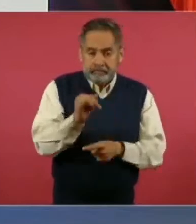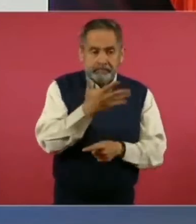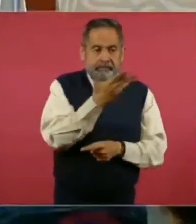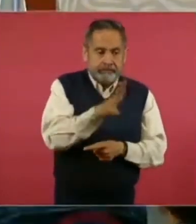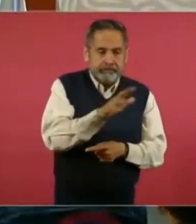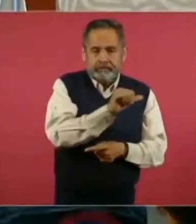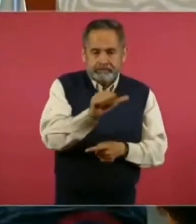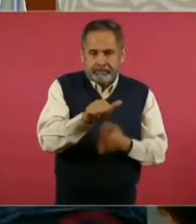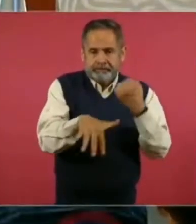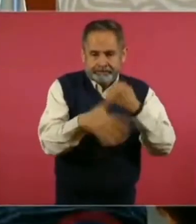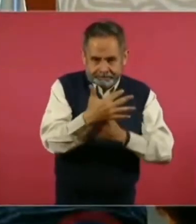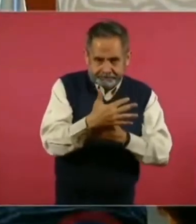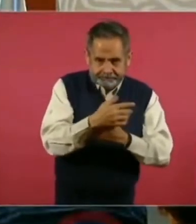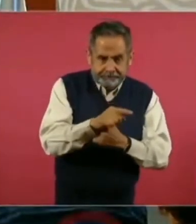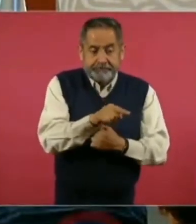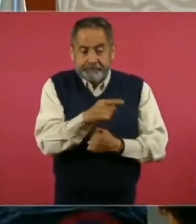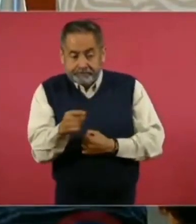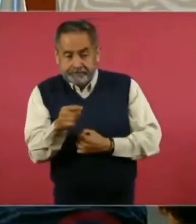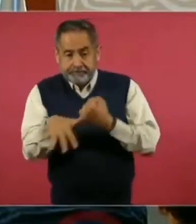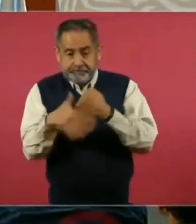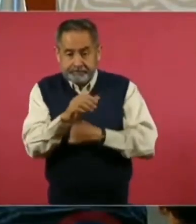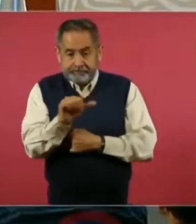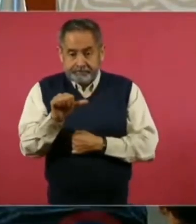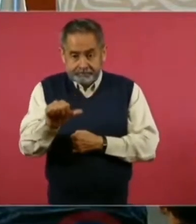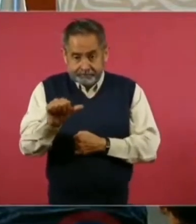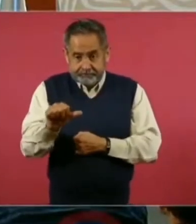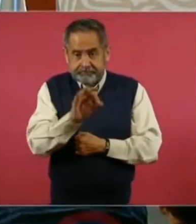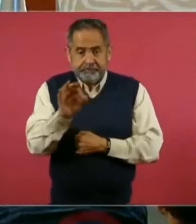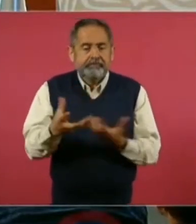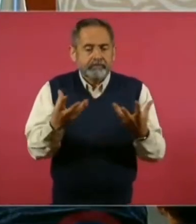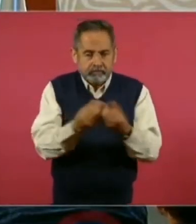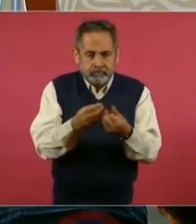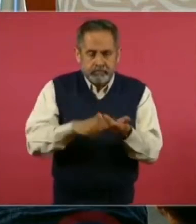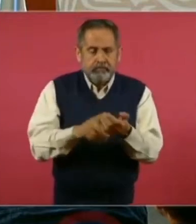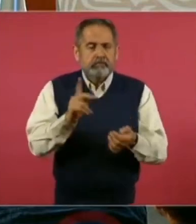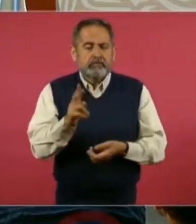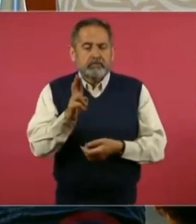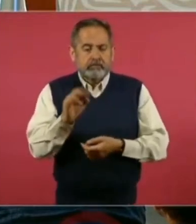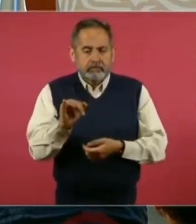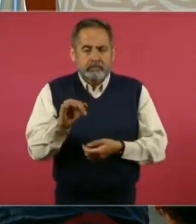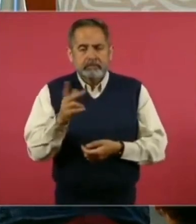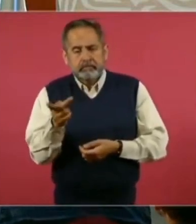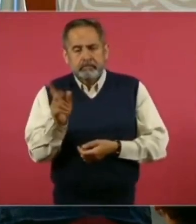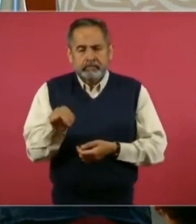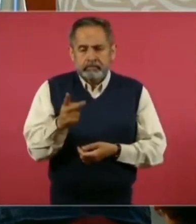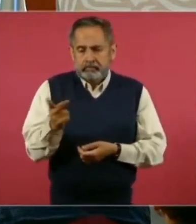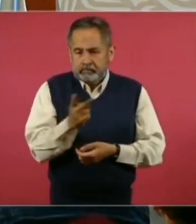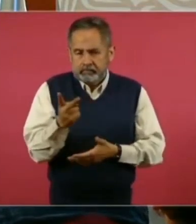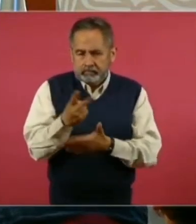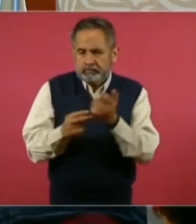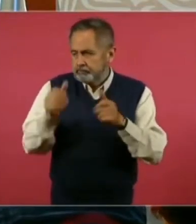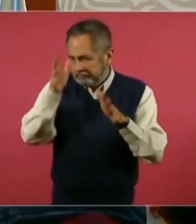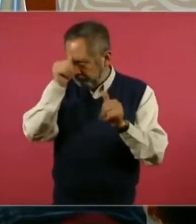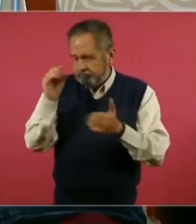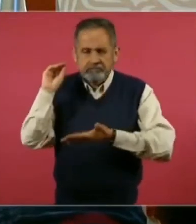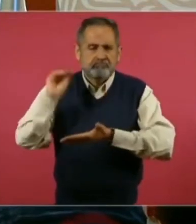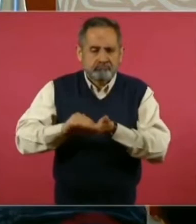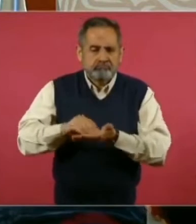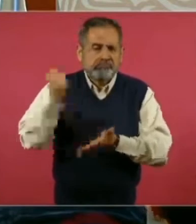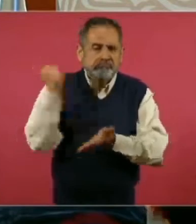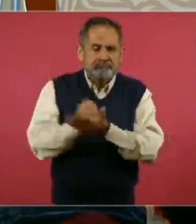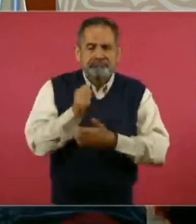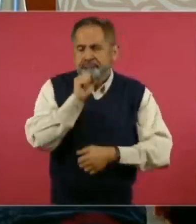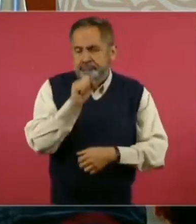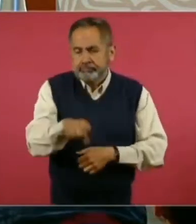15, y este del 15 al 16 ya fue conjuntamente PRI-PAN.